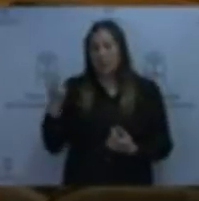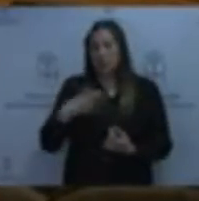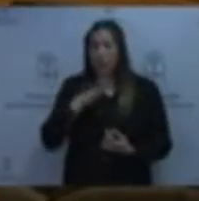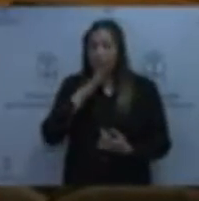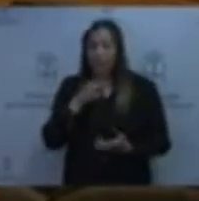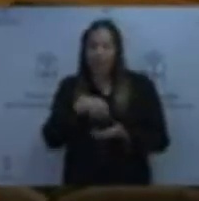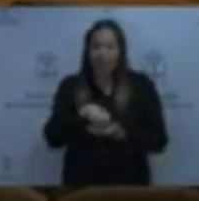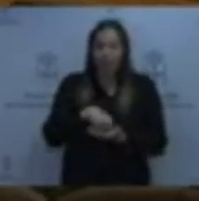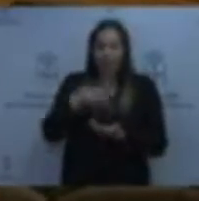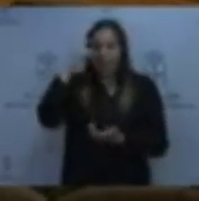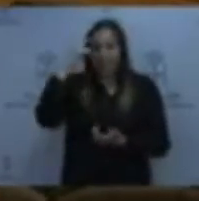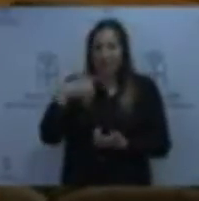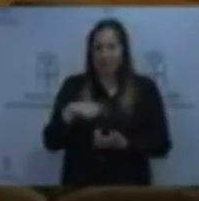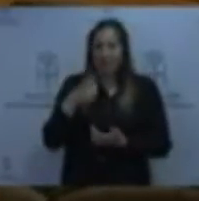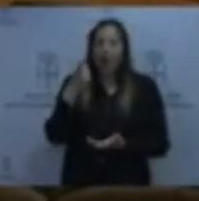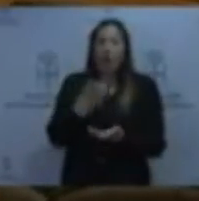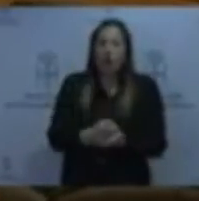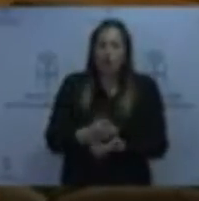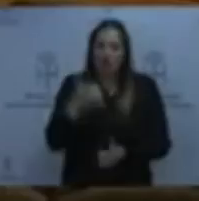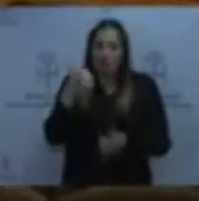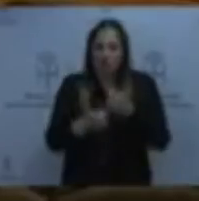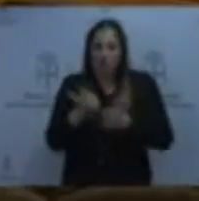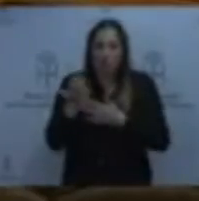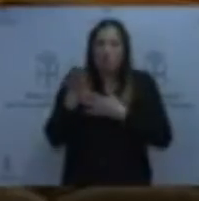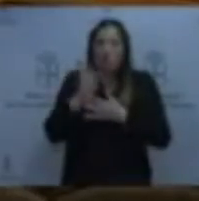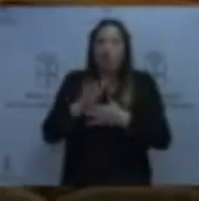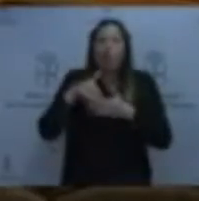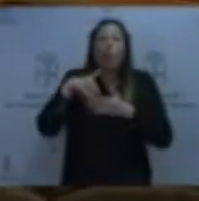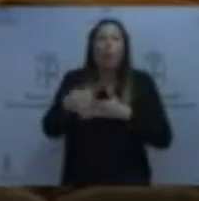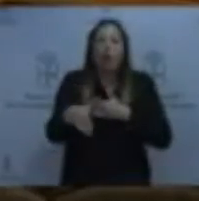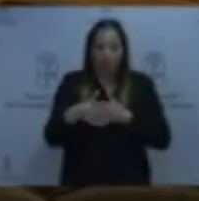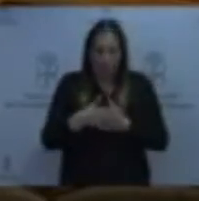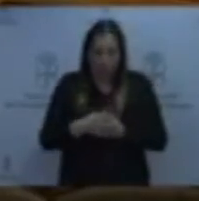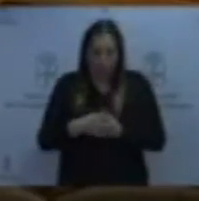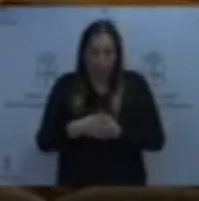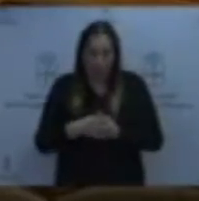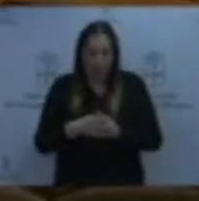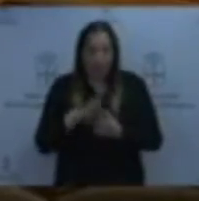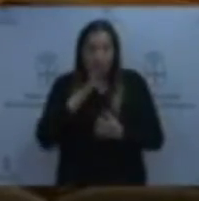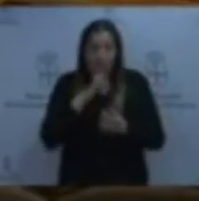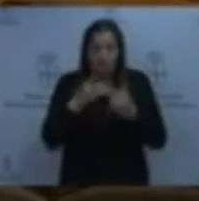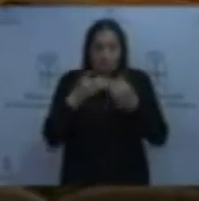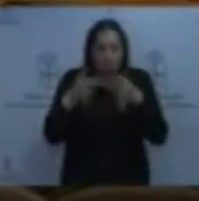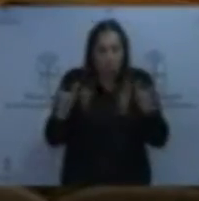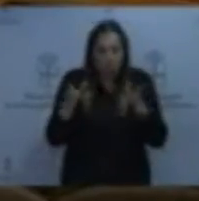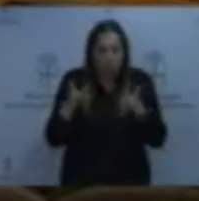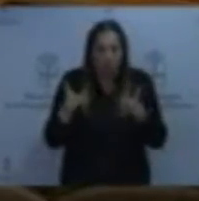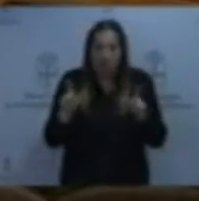de saber cuándo se podrán volver a abrir esos conductos de ventilación, ¿no?, que se abren de forma breve e infrecuente.